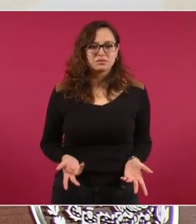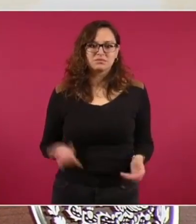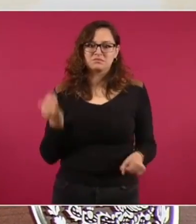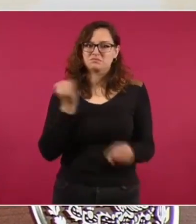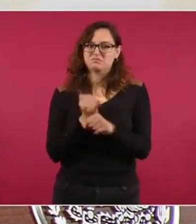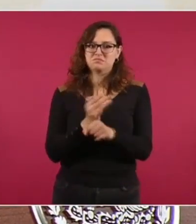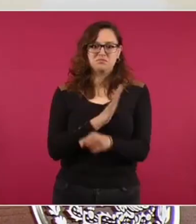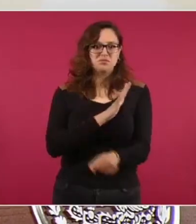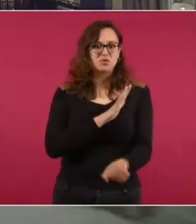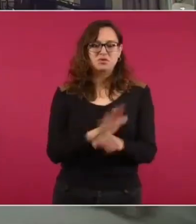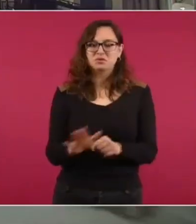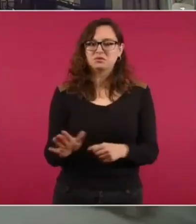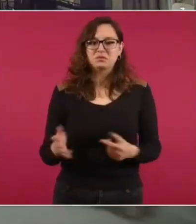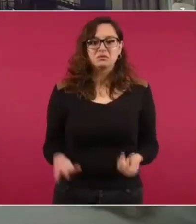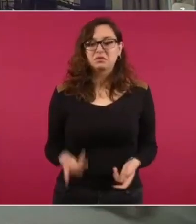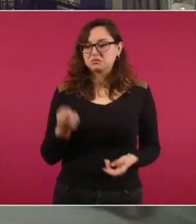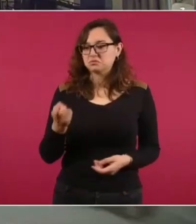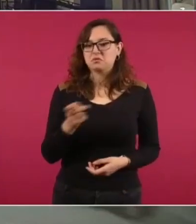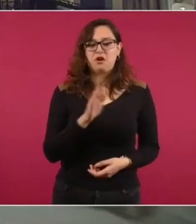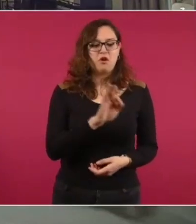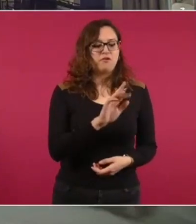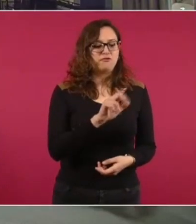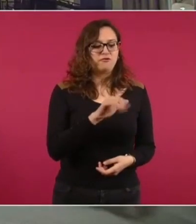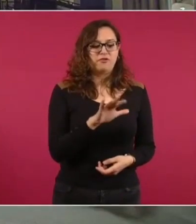el franquismo